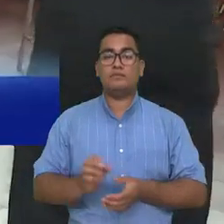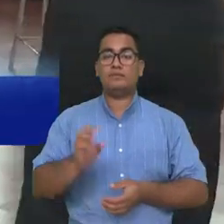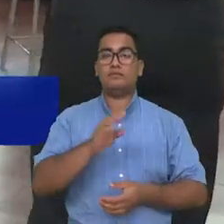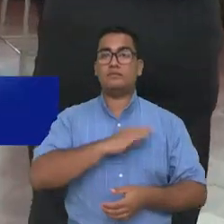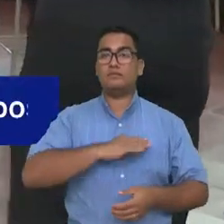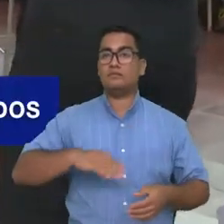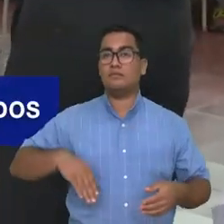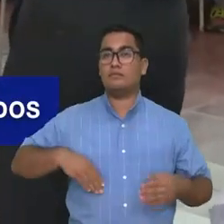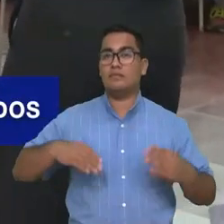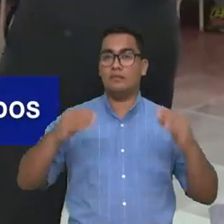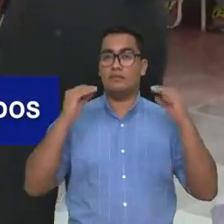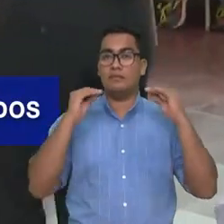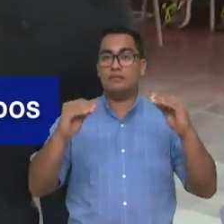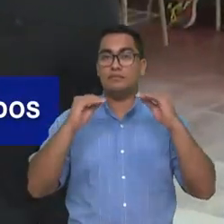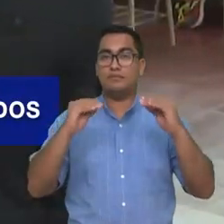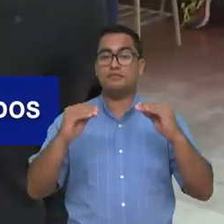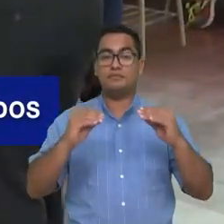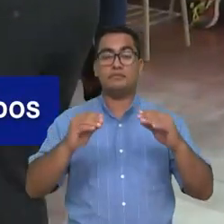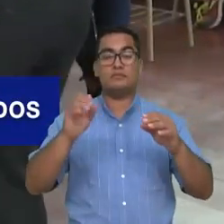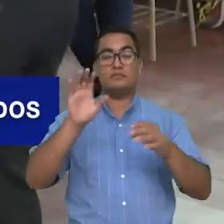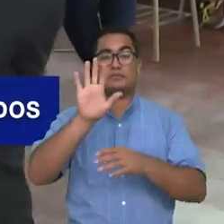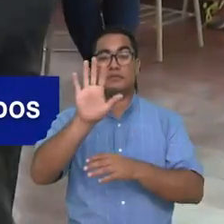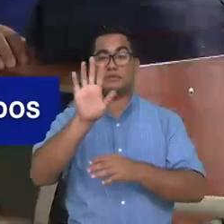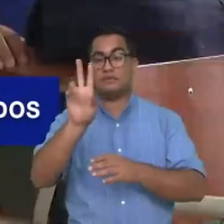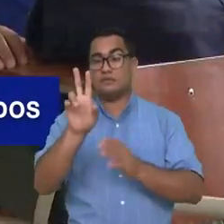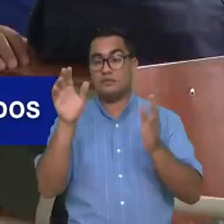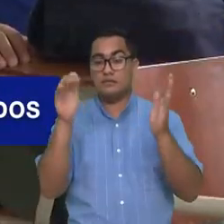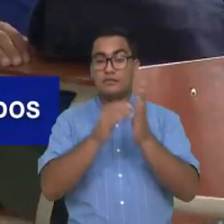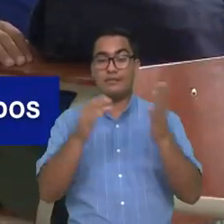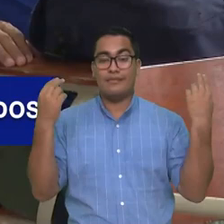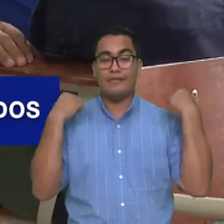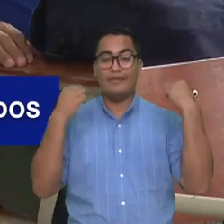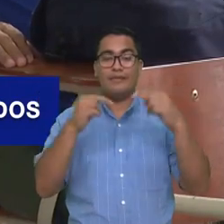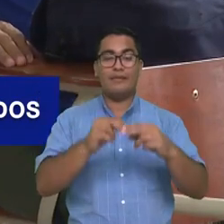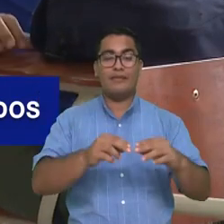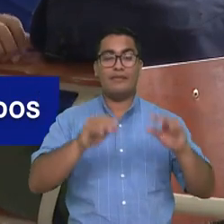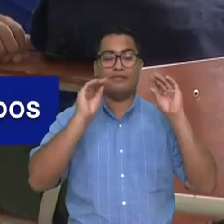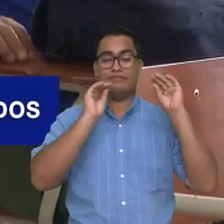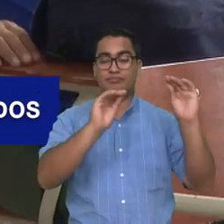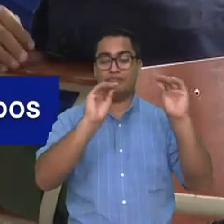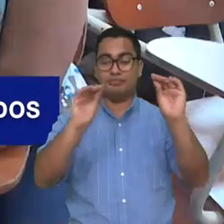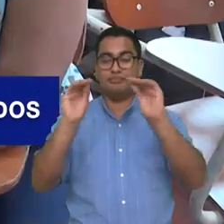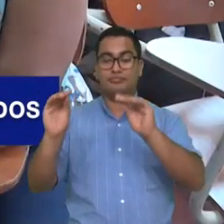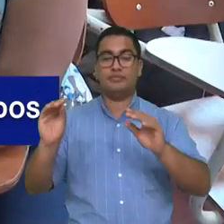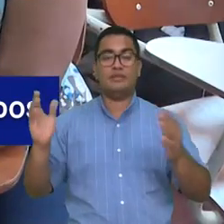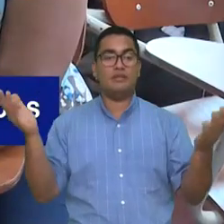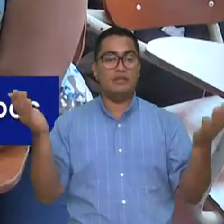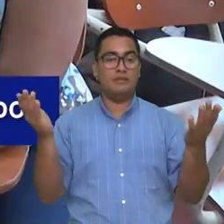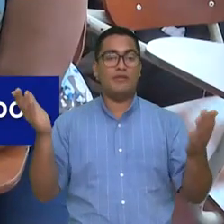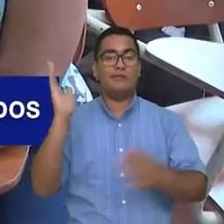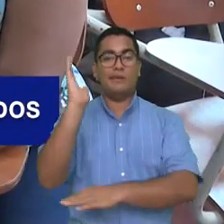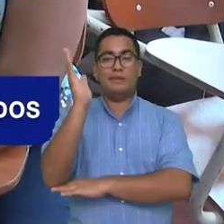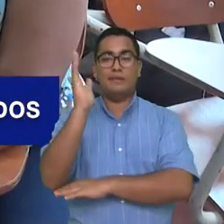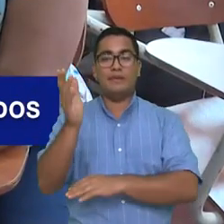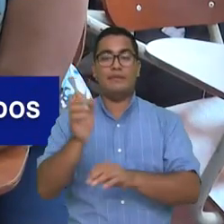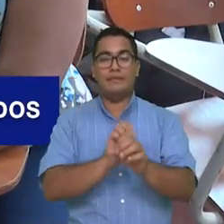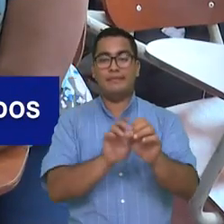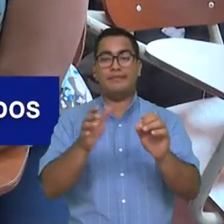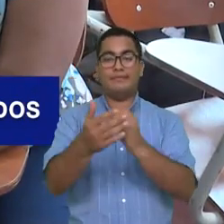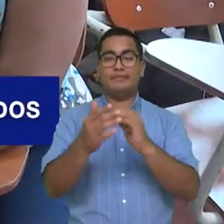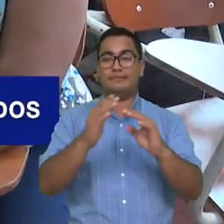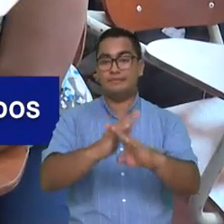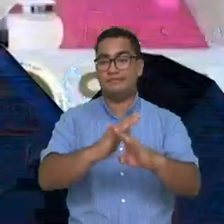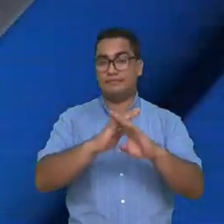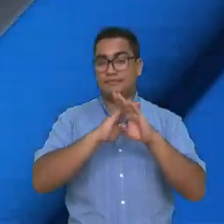Ministerio de Educación capacita a más de 52.000 maestros a nivel nacional para reforzar las medidas de prevención ante